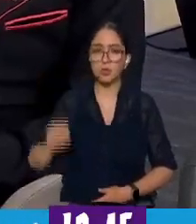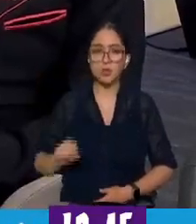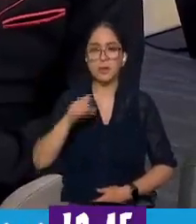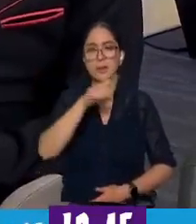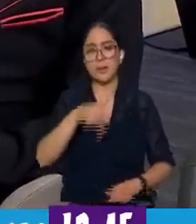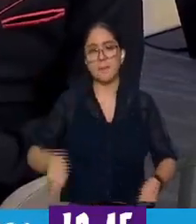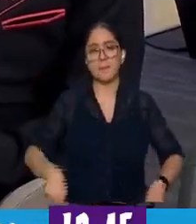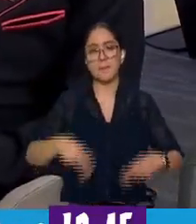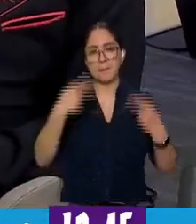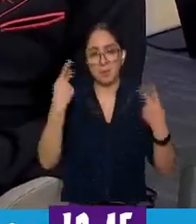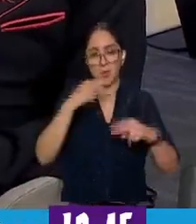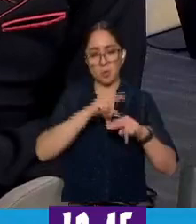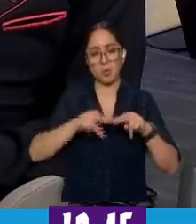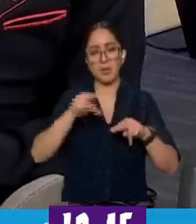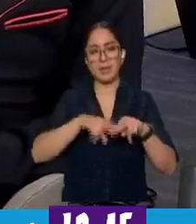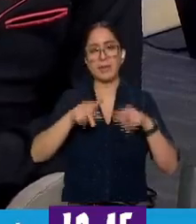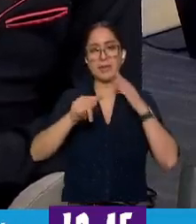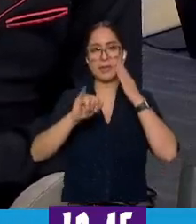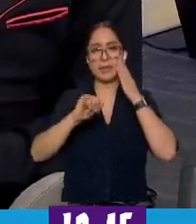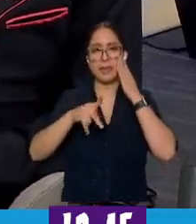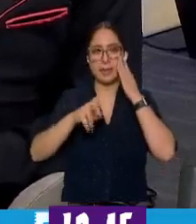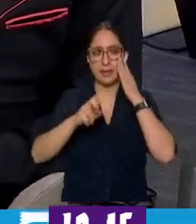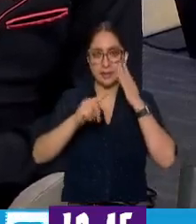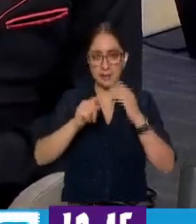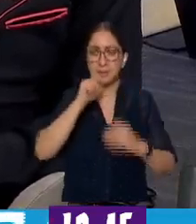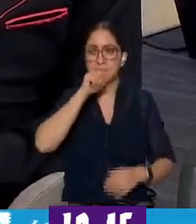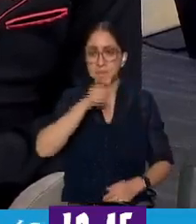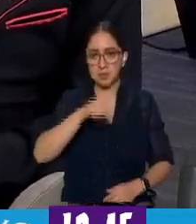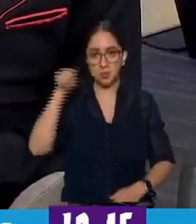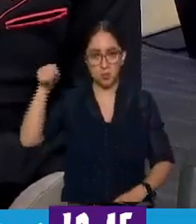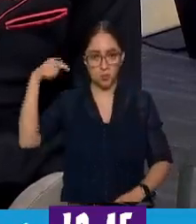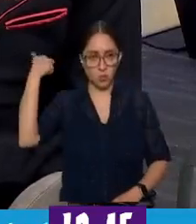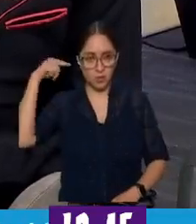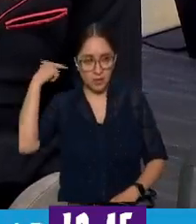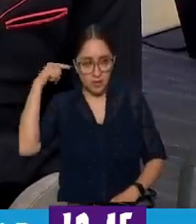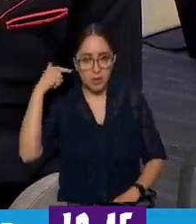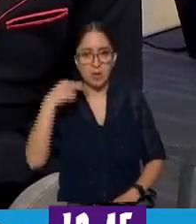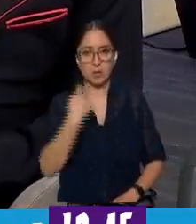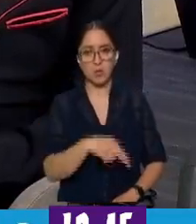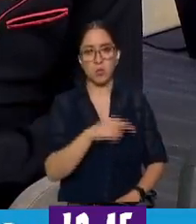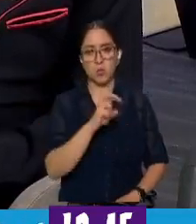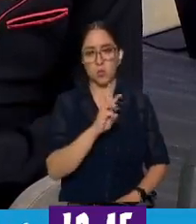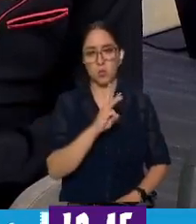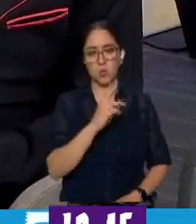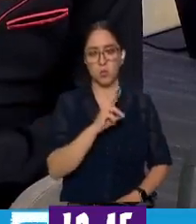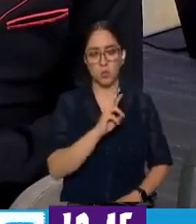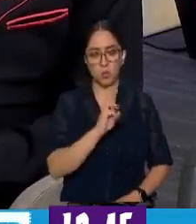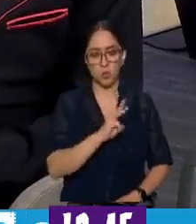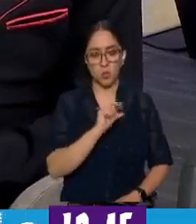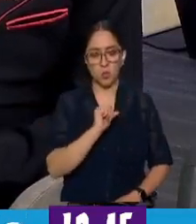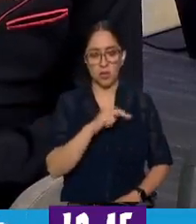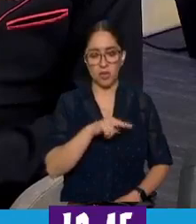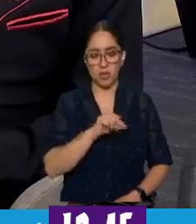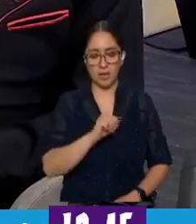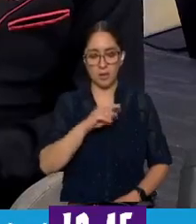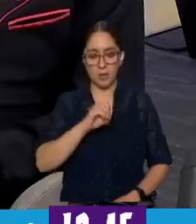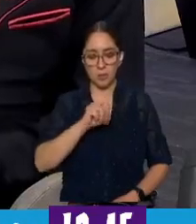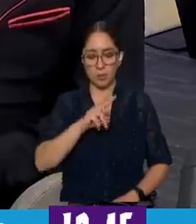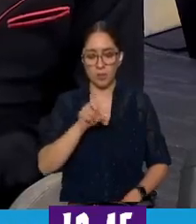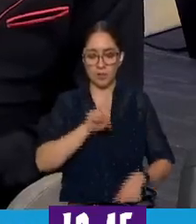Ticketmaster. Y en la taquilla, también en Guadalajara, en el Teatro Guanamor, el 30 de